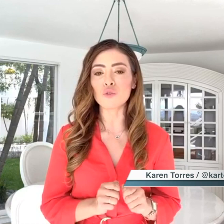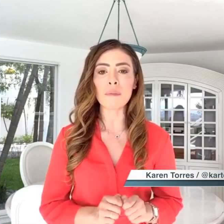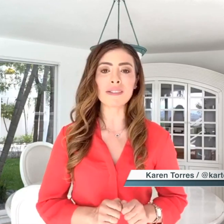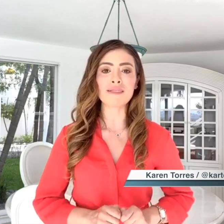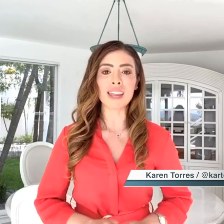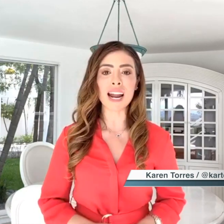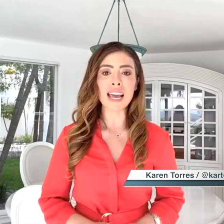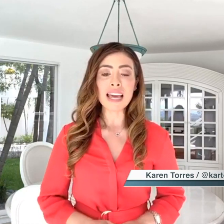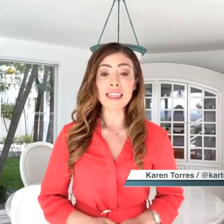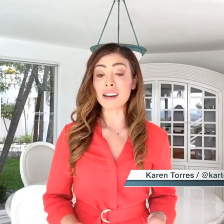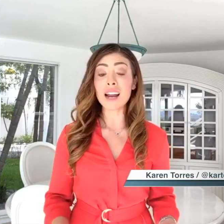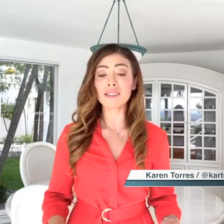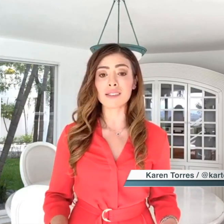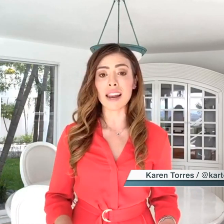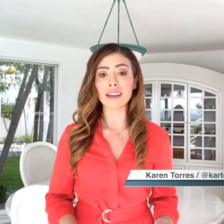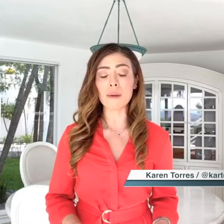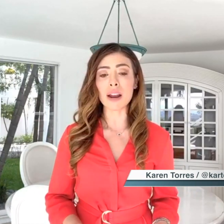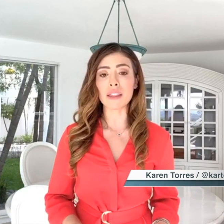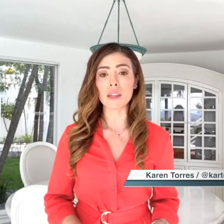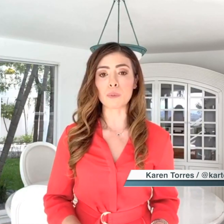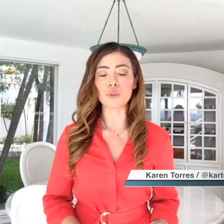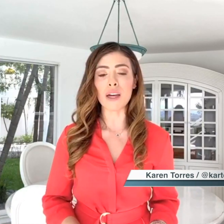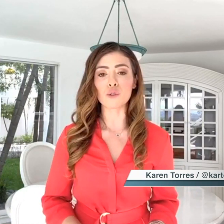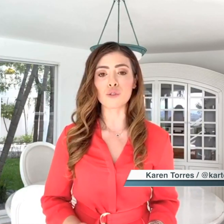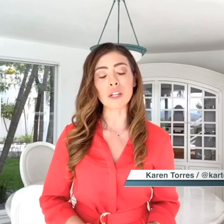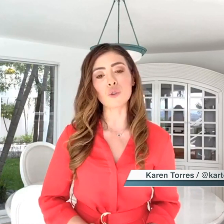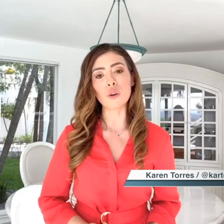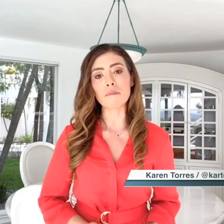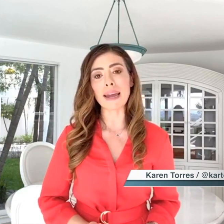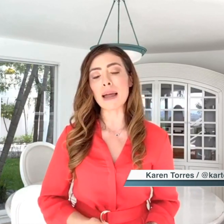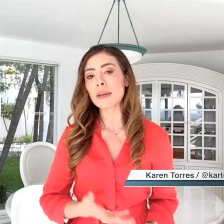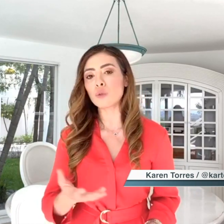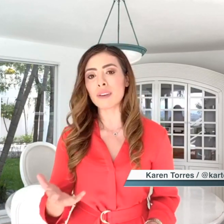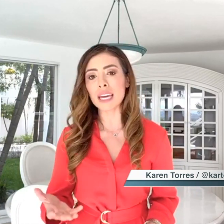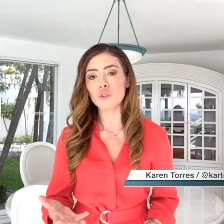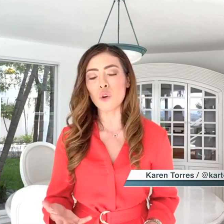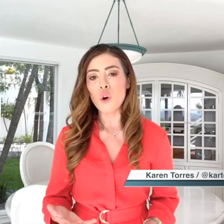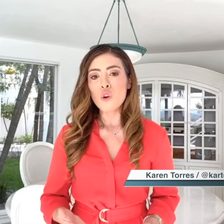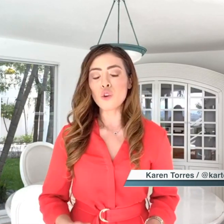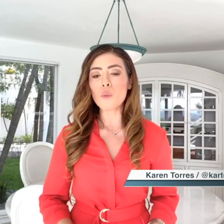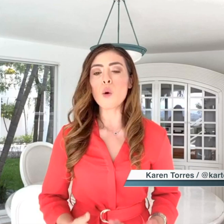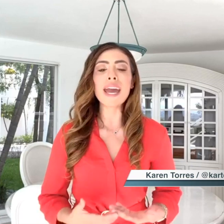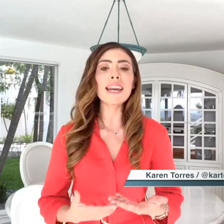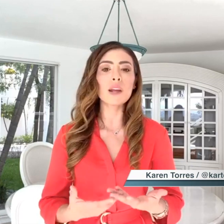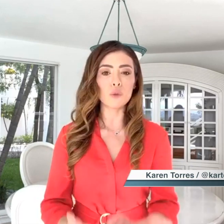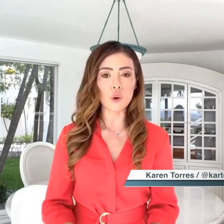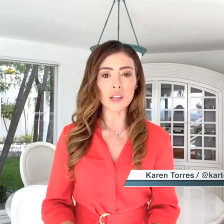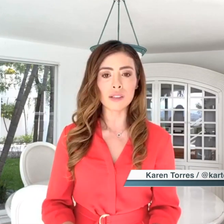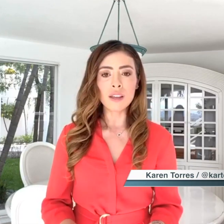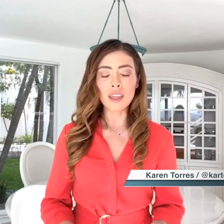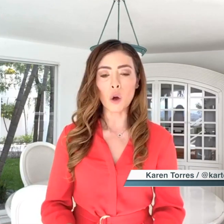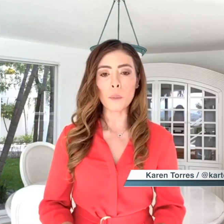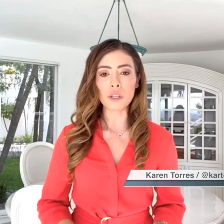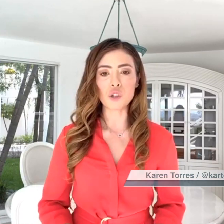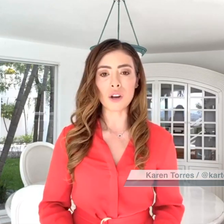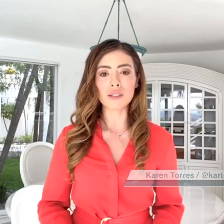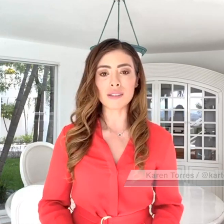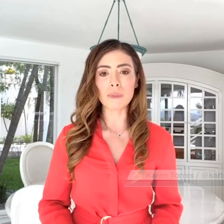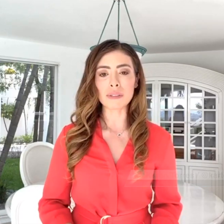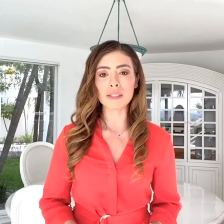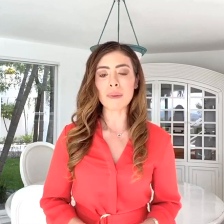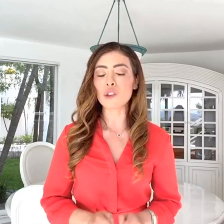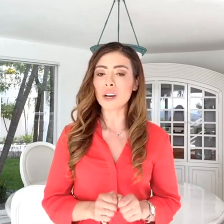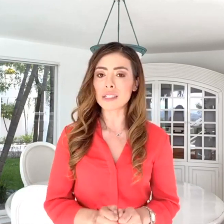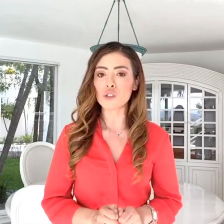como un tema central de análisis en la Cámara de Diputados, tanto en Parlamento abierto como en reuniones de comisiones. Y